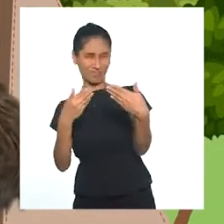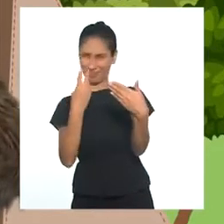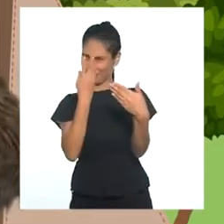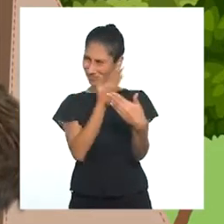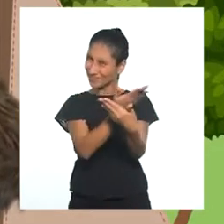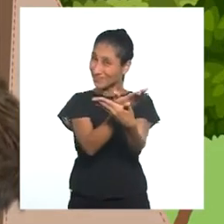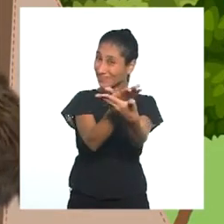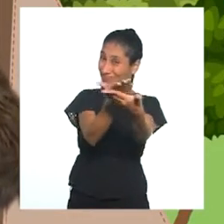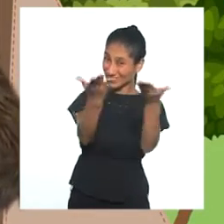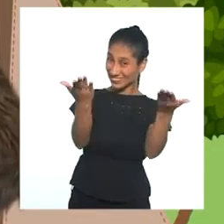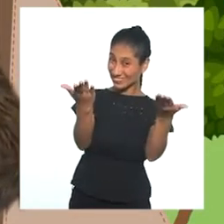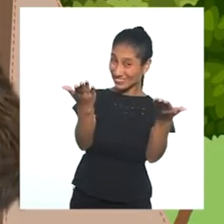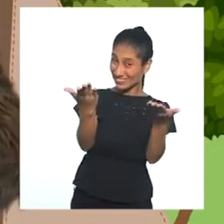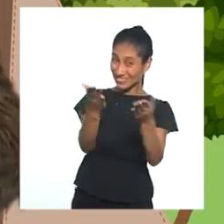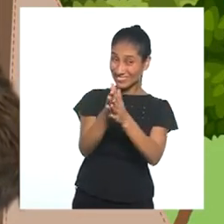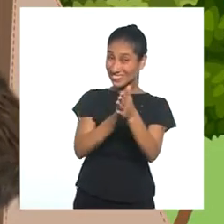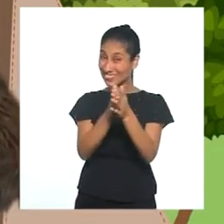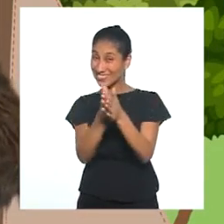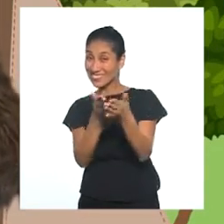¡Con ustedes!